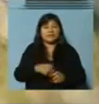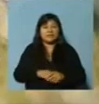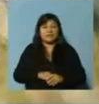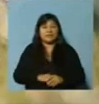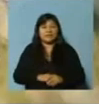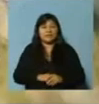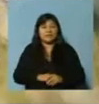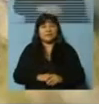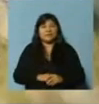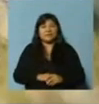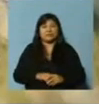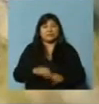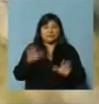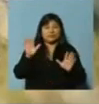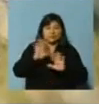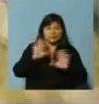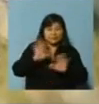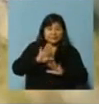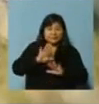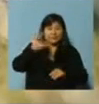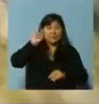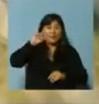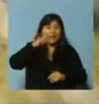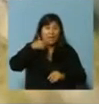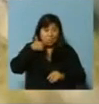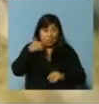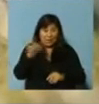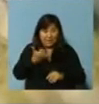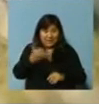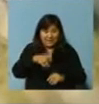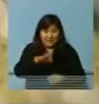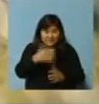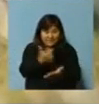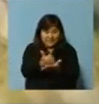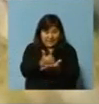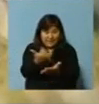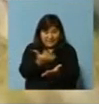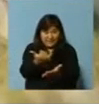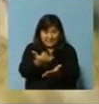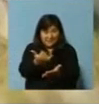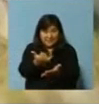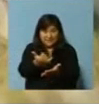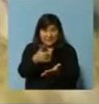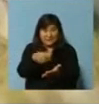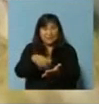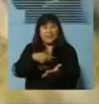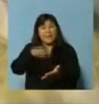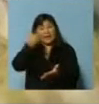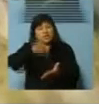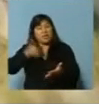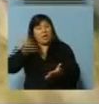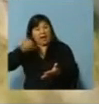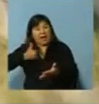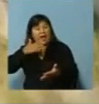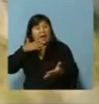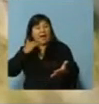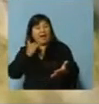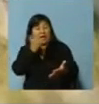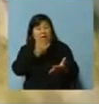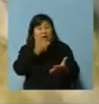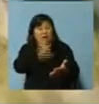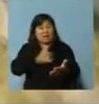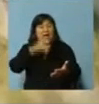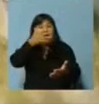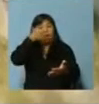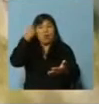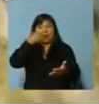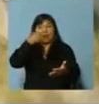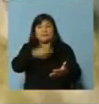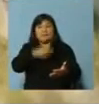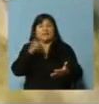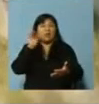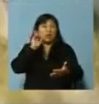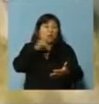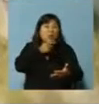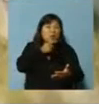Bien. Hola, Luis Coria. ¿Está Luis Coria? Acá el gobernador.